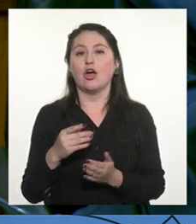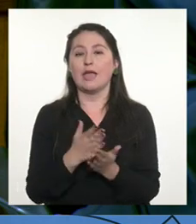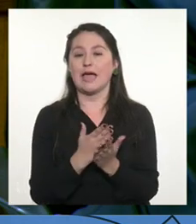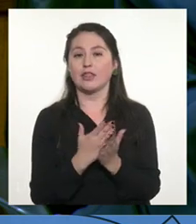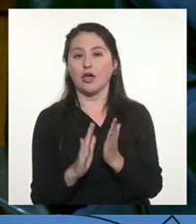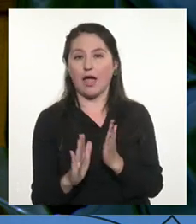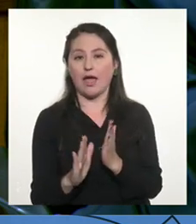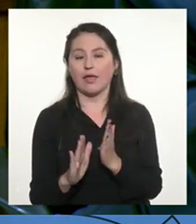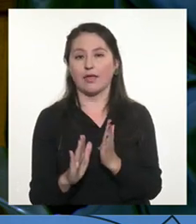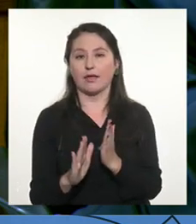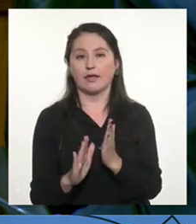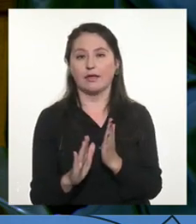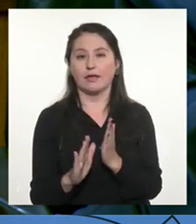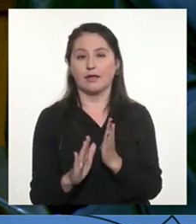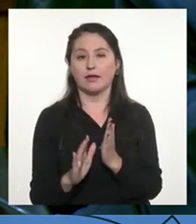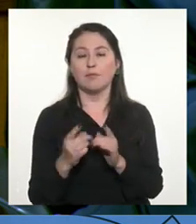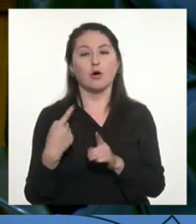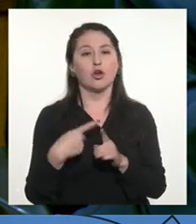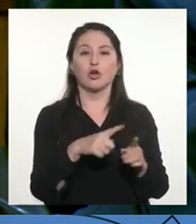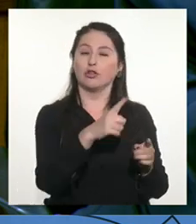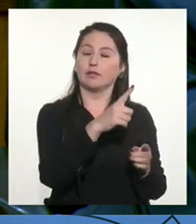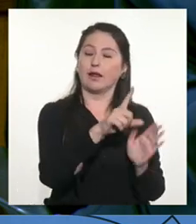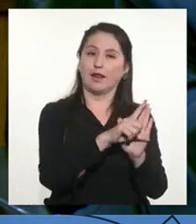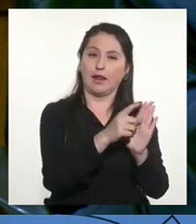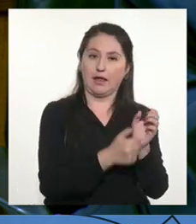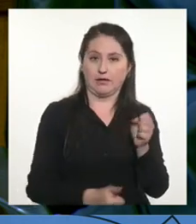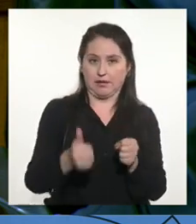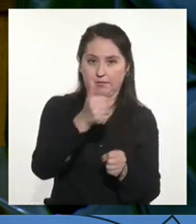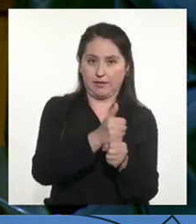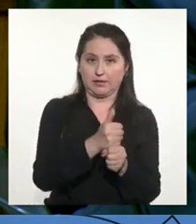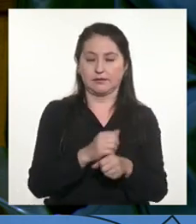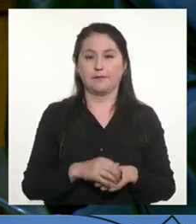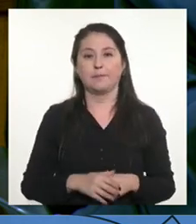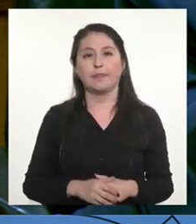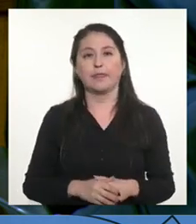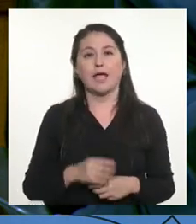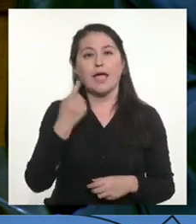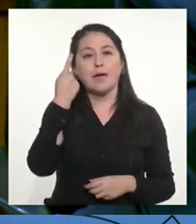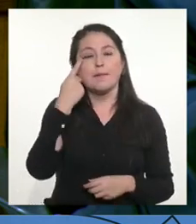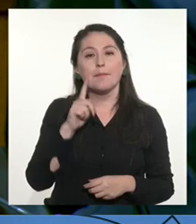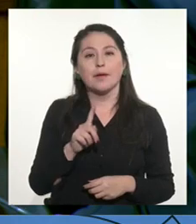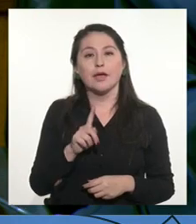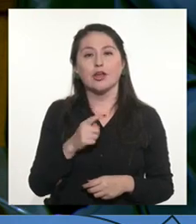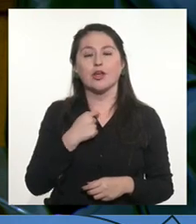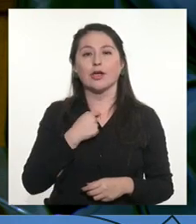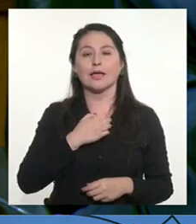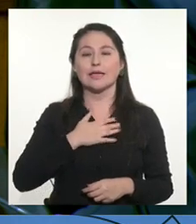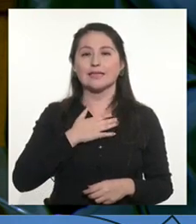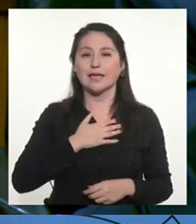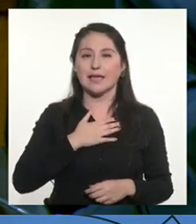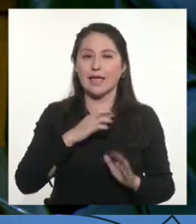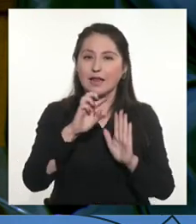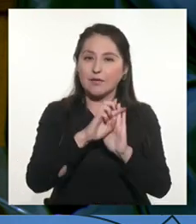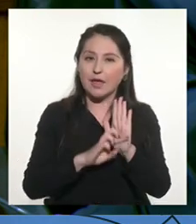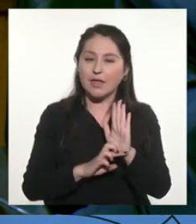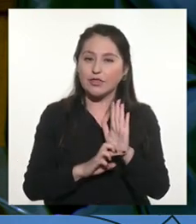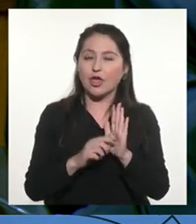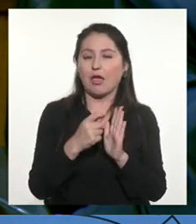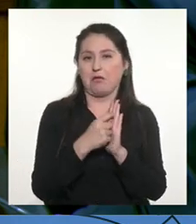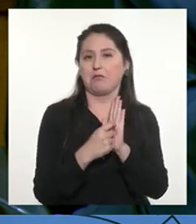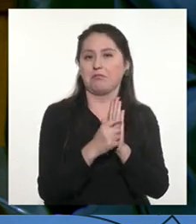y por lo tanto yo creo que el objeto que persigue este proyecto es el correcto es dar